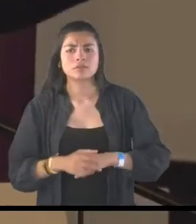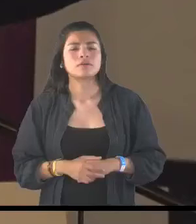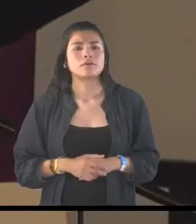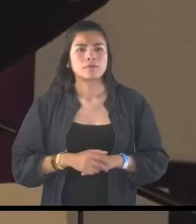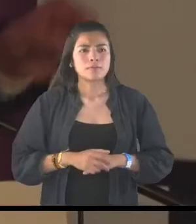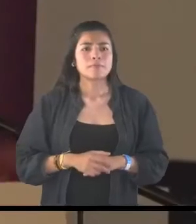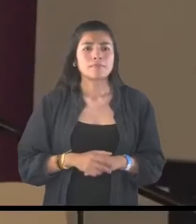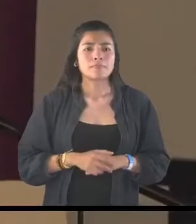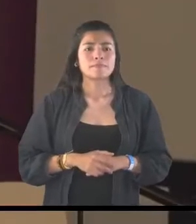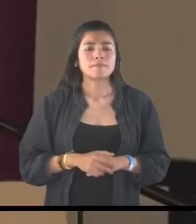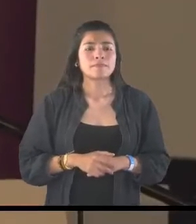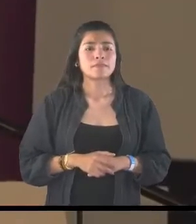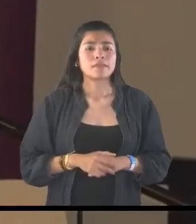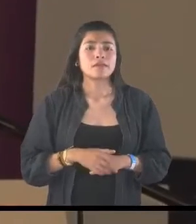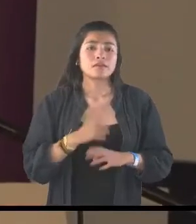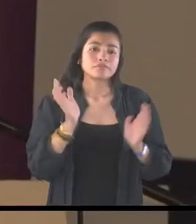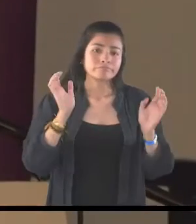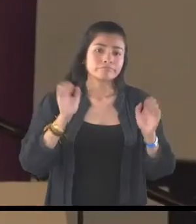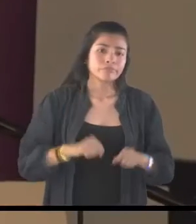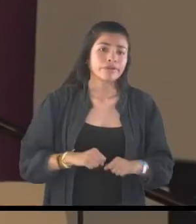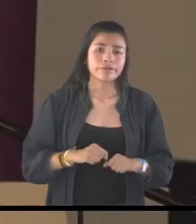es posible que también se hunda,